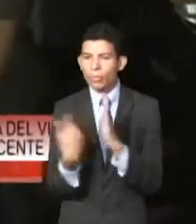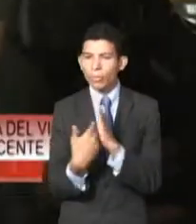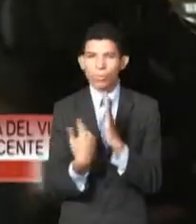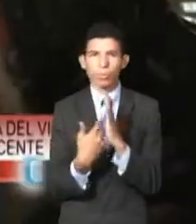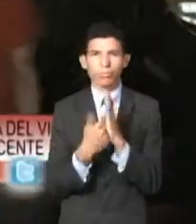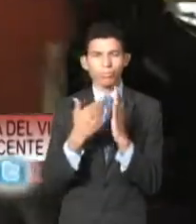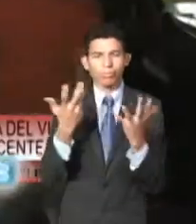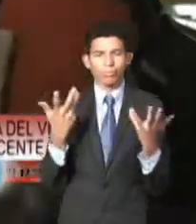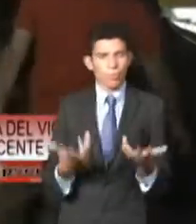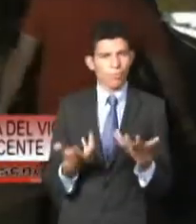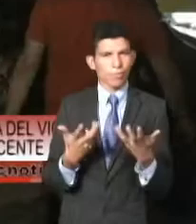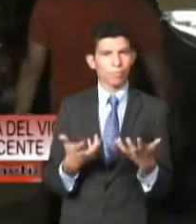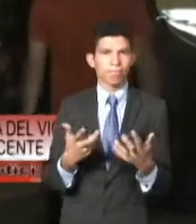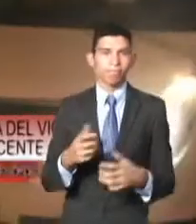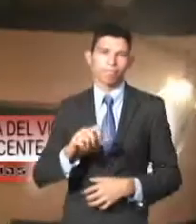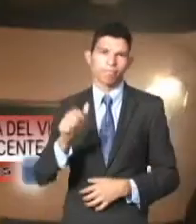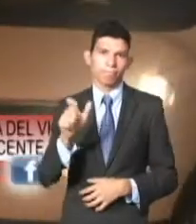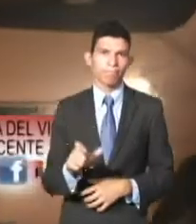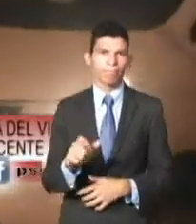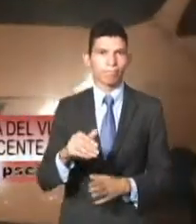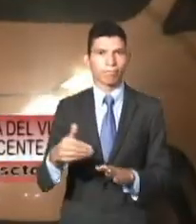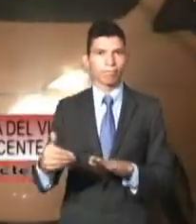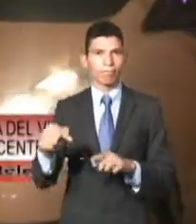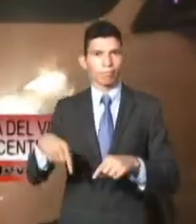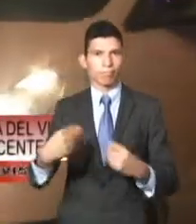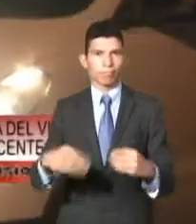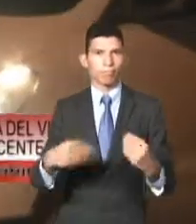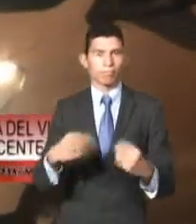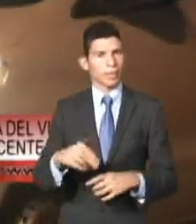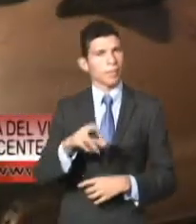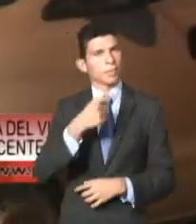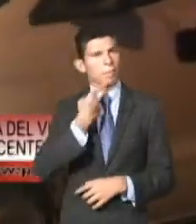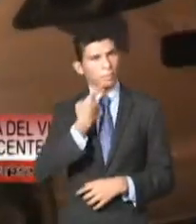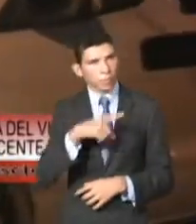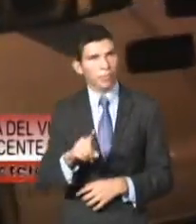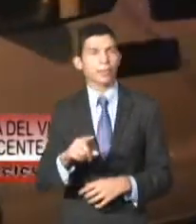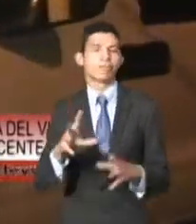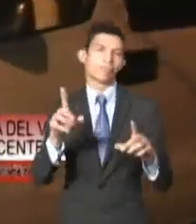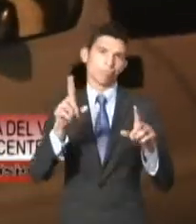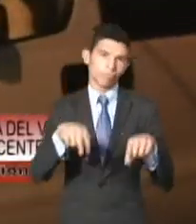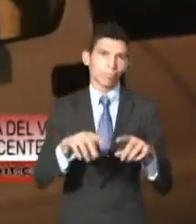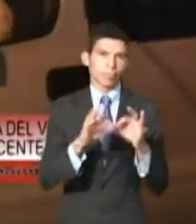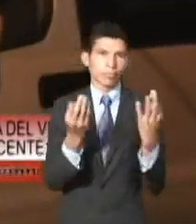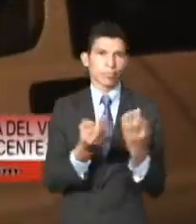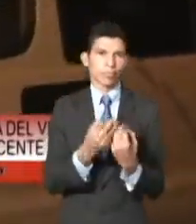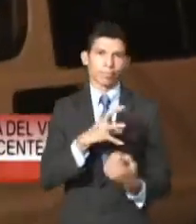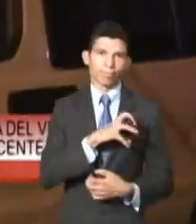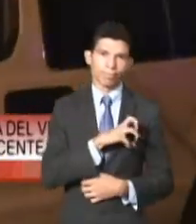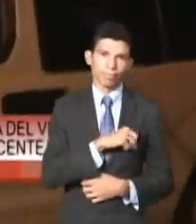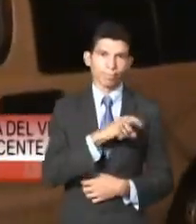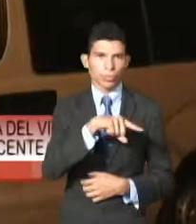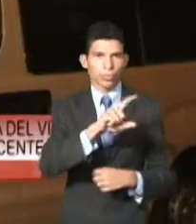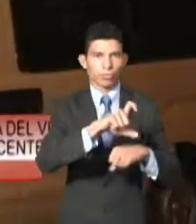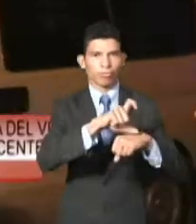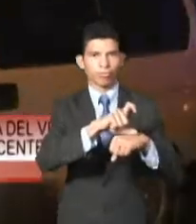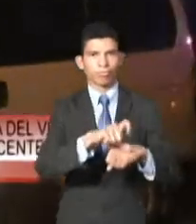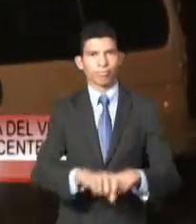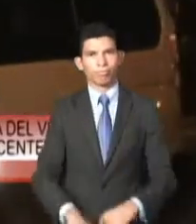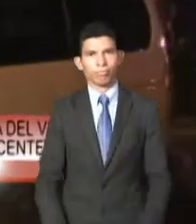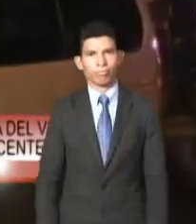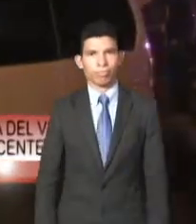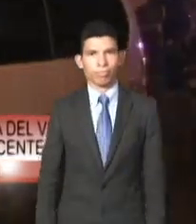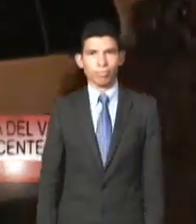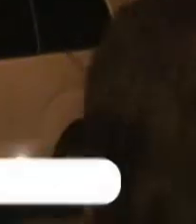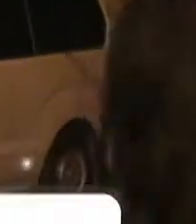recolección de pruebas para esclarecer este hecho que deja otra persona muerta en tuluá en extrañas instancias y enluta a toda la familia del colegio alfonso